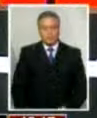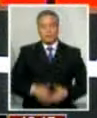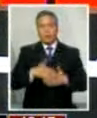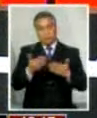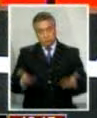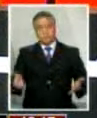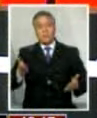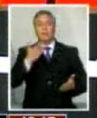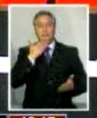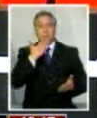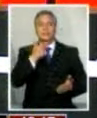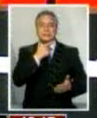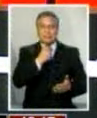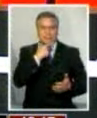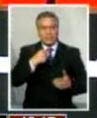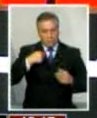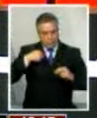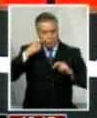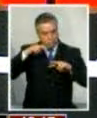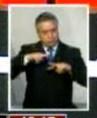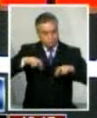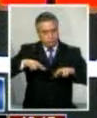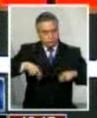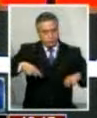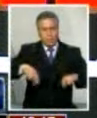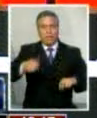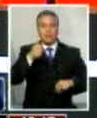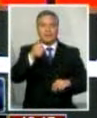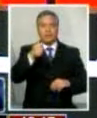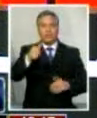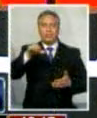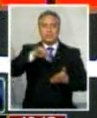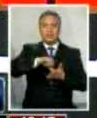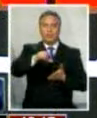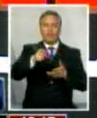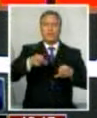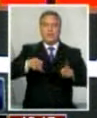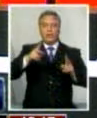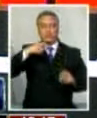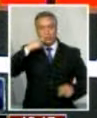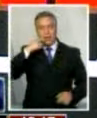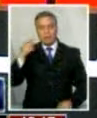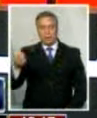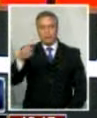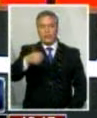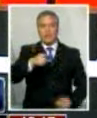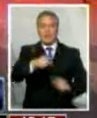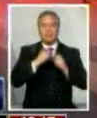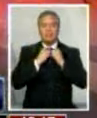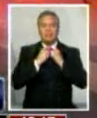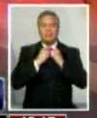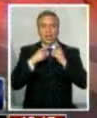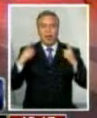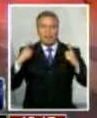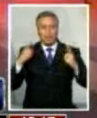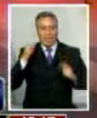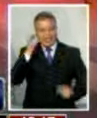Bueno, precisamente queremos profundizar en este tema con la directora del Centro de Derechos Humanos de la Universidad Diego Portales,